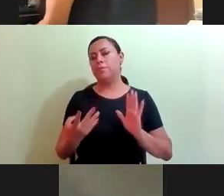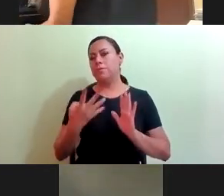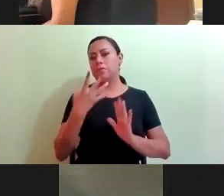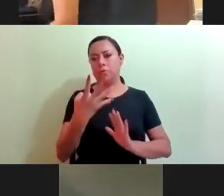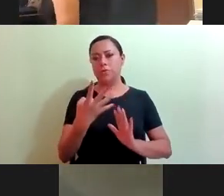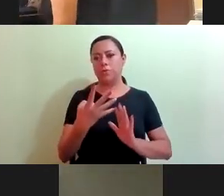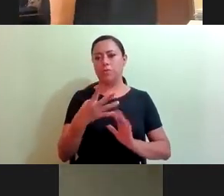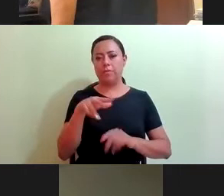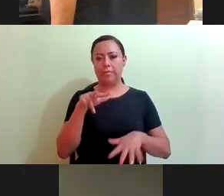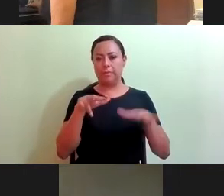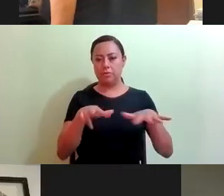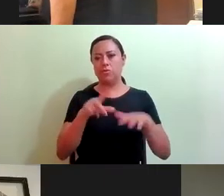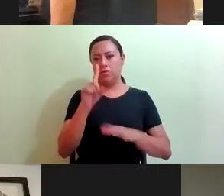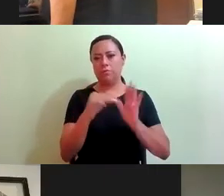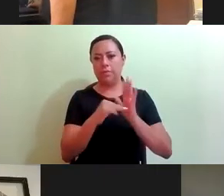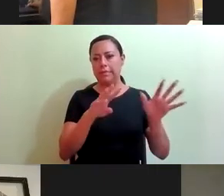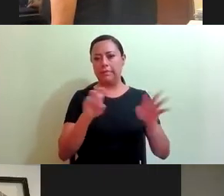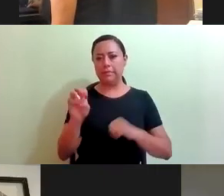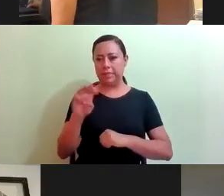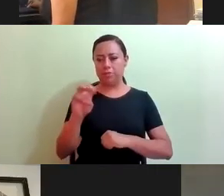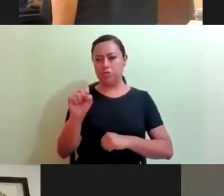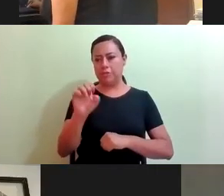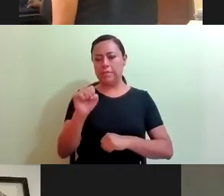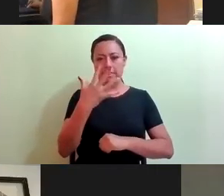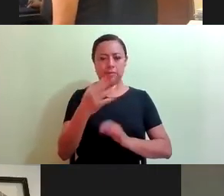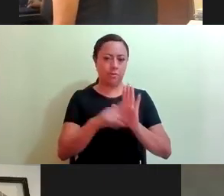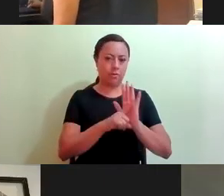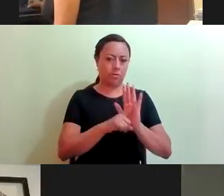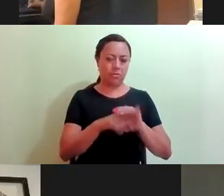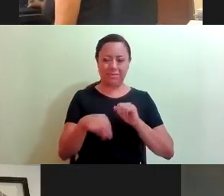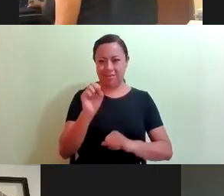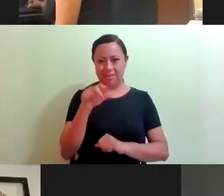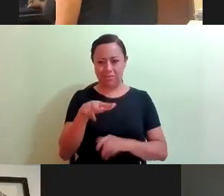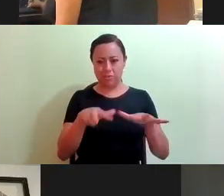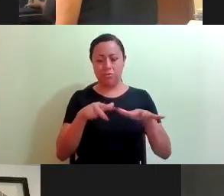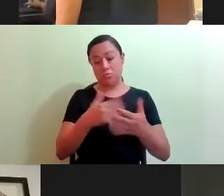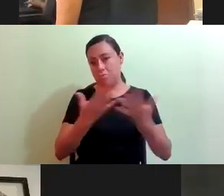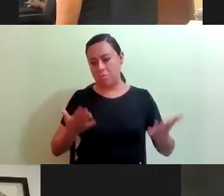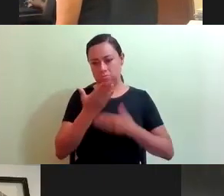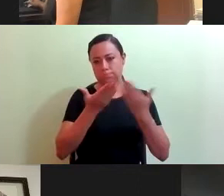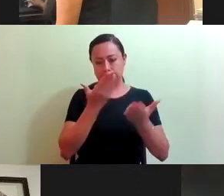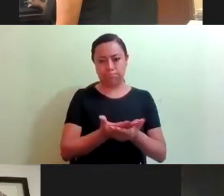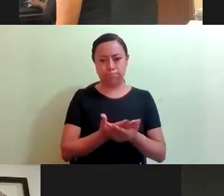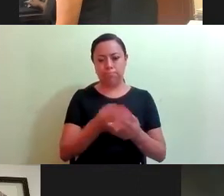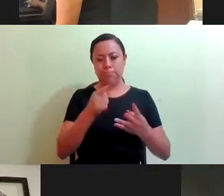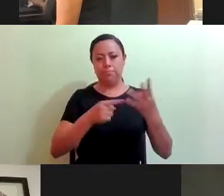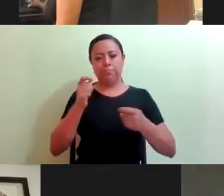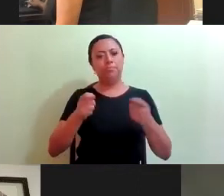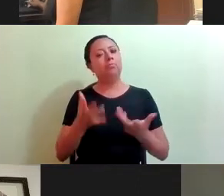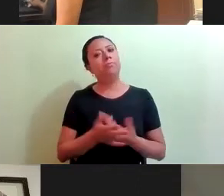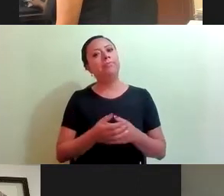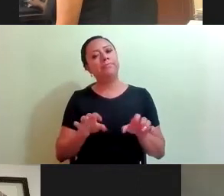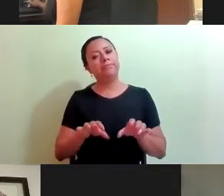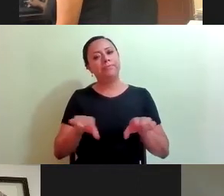1365-18. El tercer acuerdo: se aprueba por unanimidad la propuesta de clasificación de información en su modalidad de confidencial propuesta